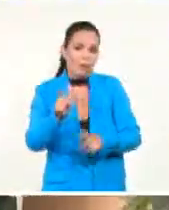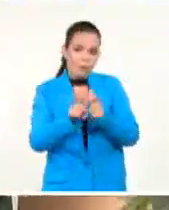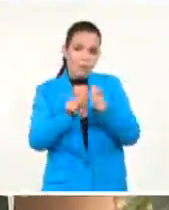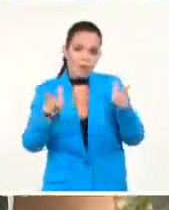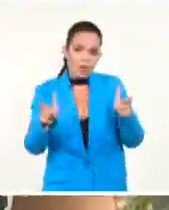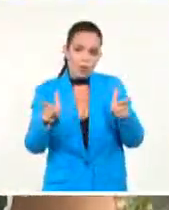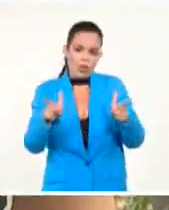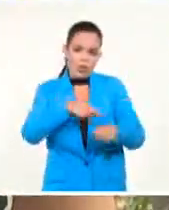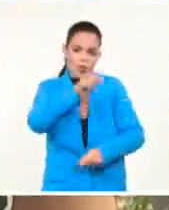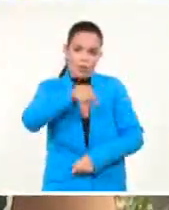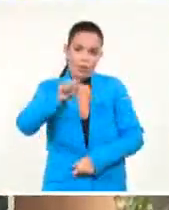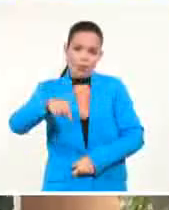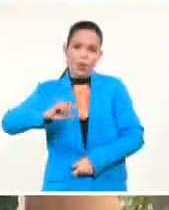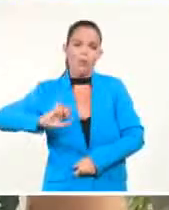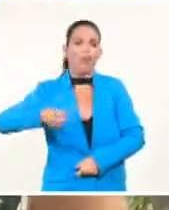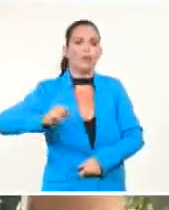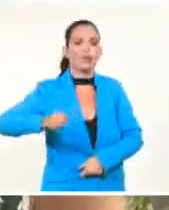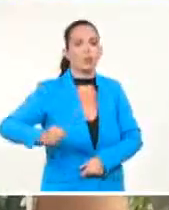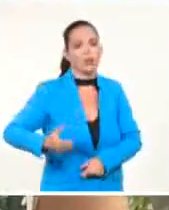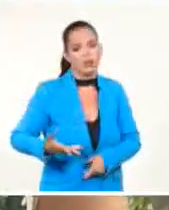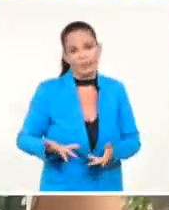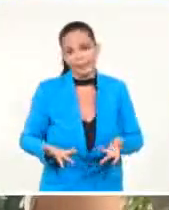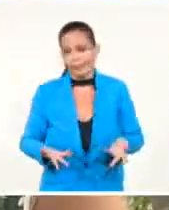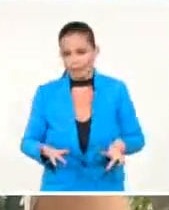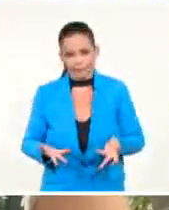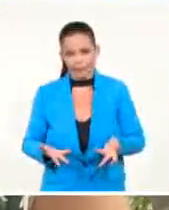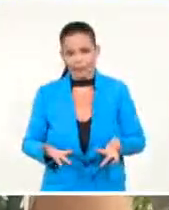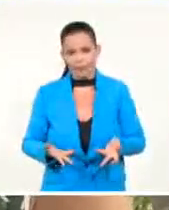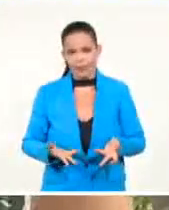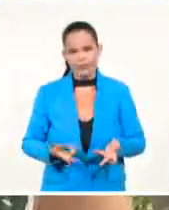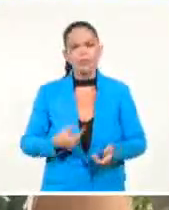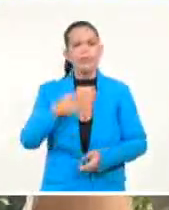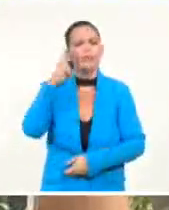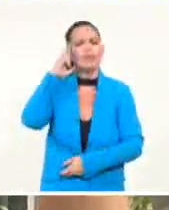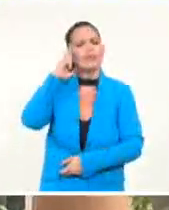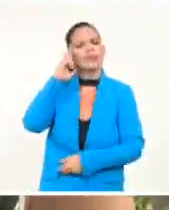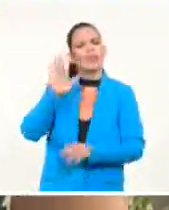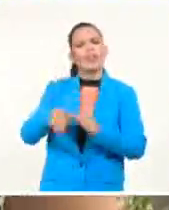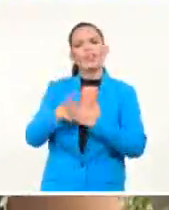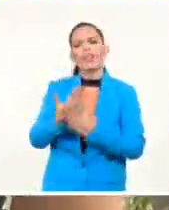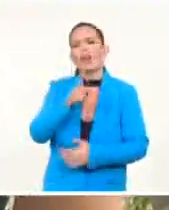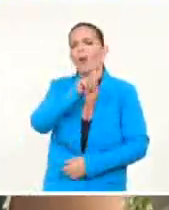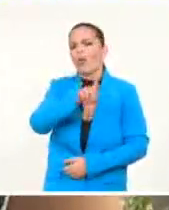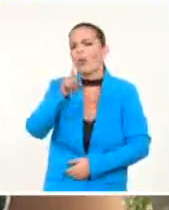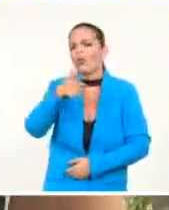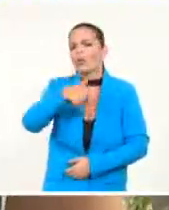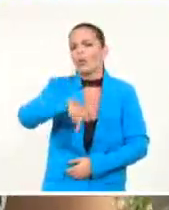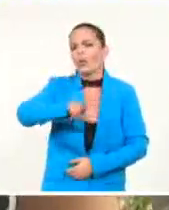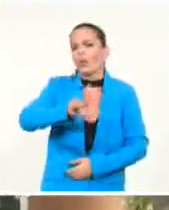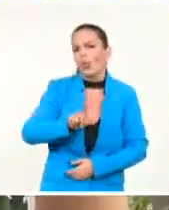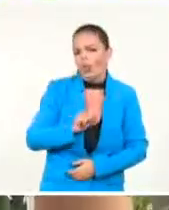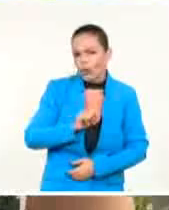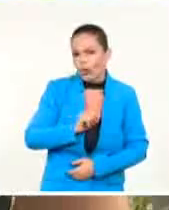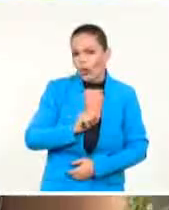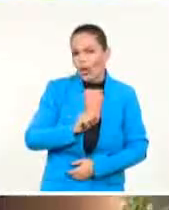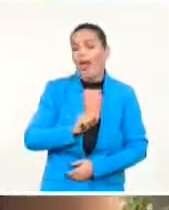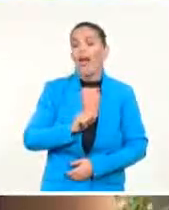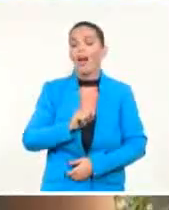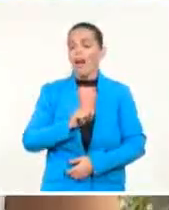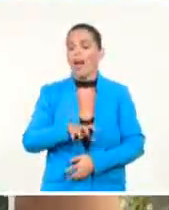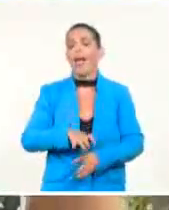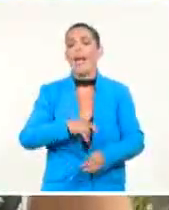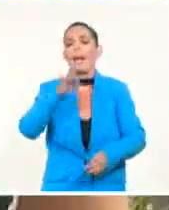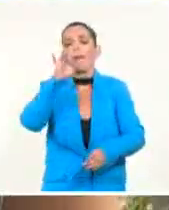hecho de la revuelta que hubo el 11 de julio suscitó una serie de posts, en espacios